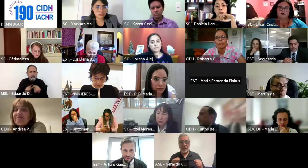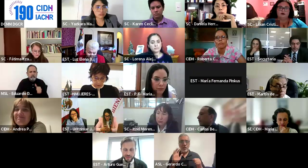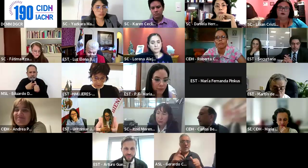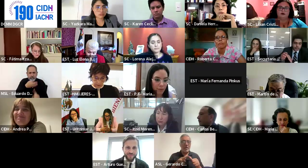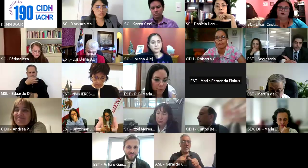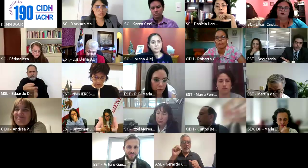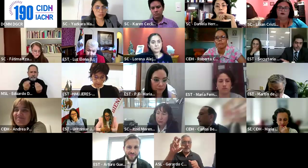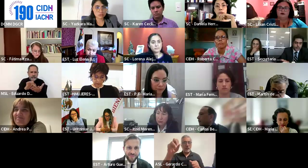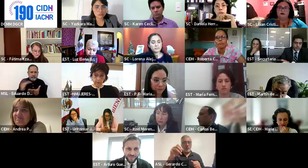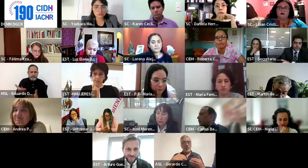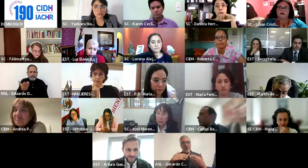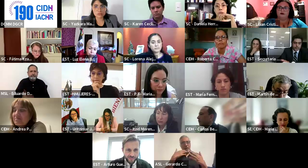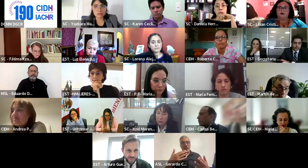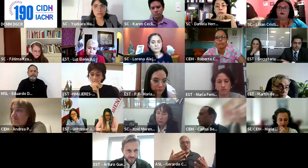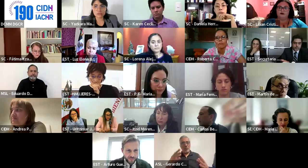Muchísimas gracias.